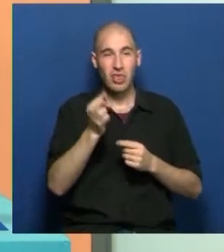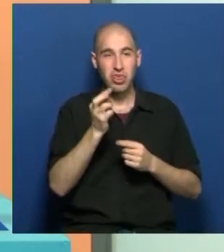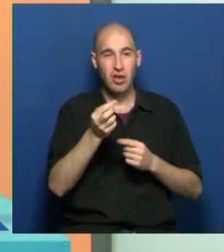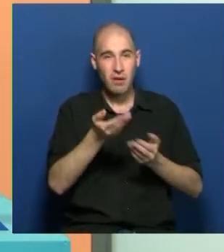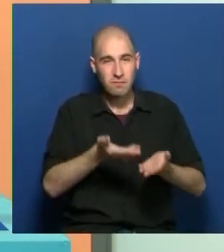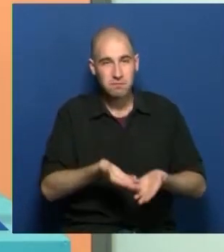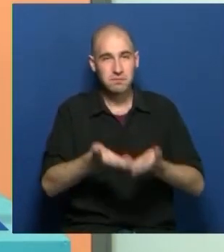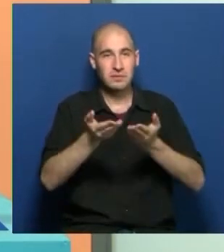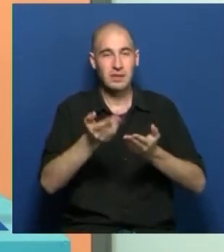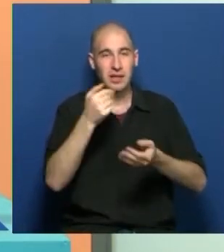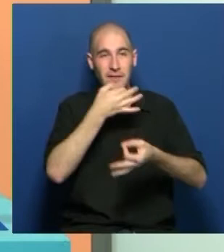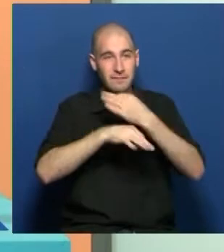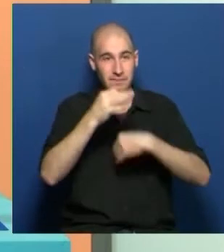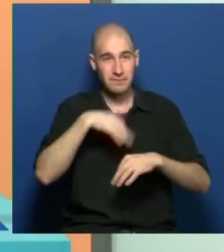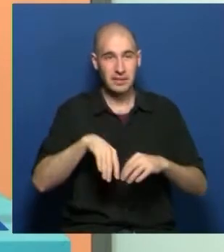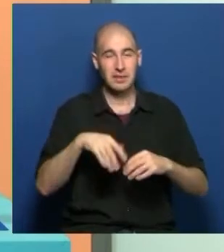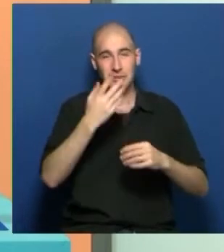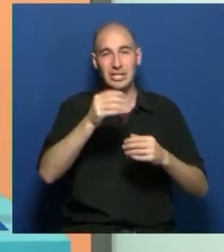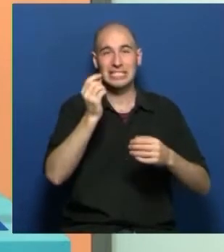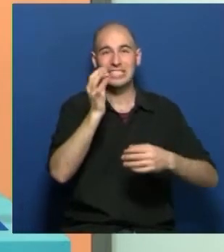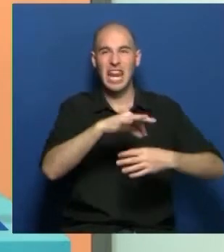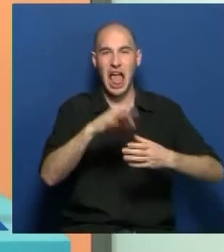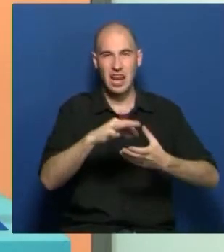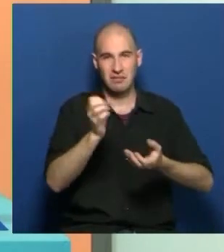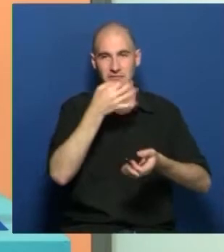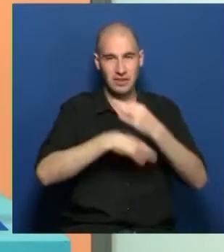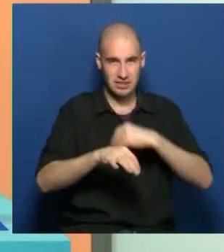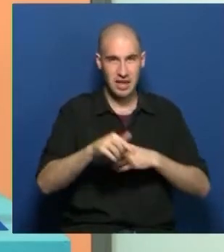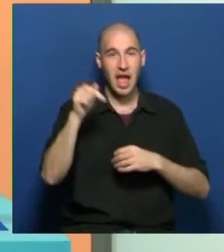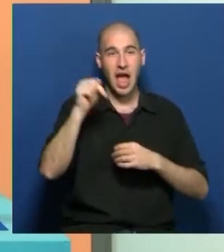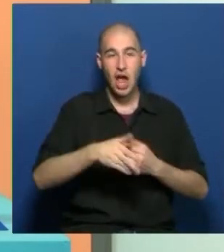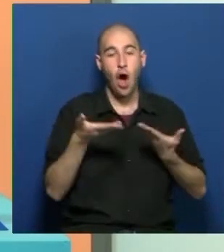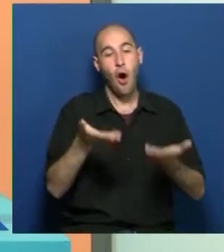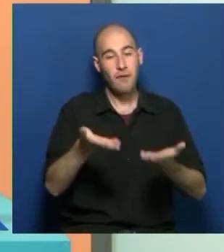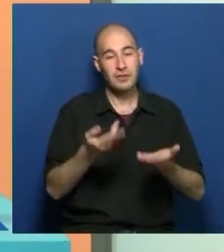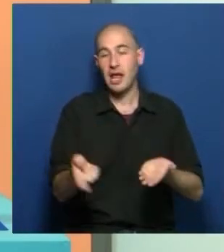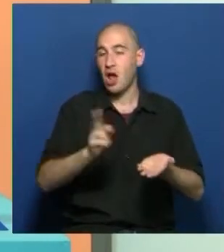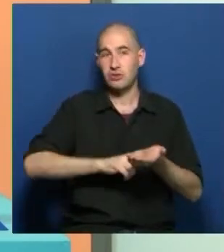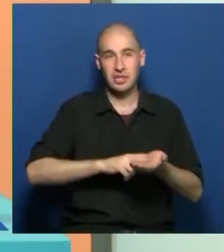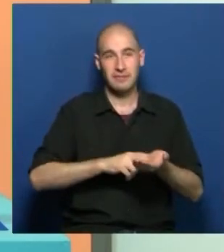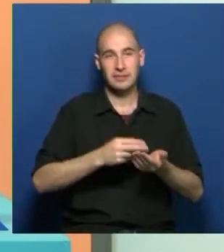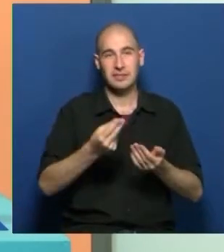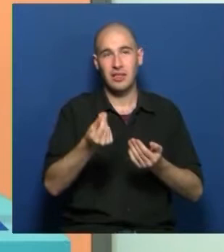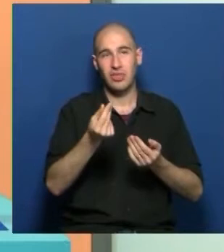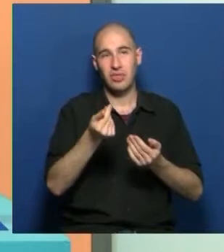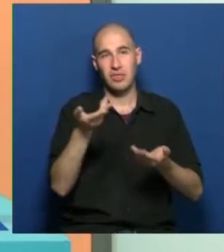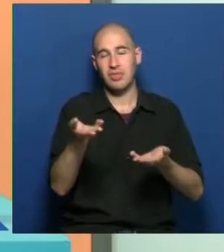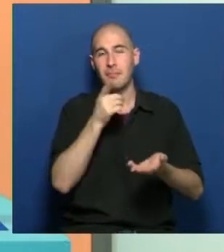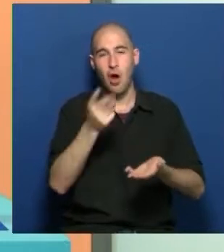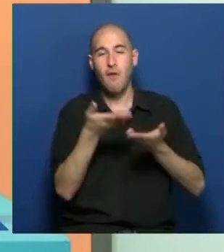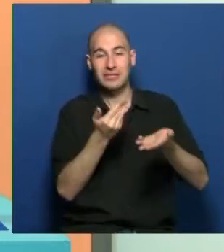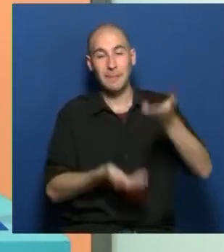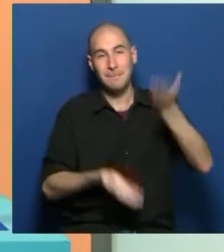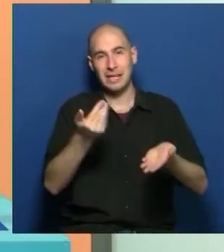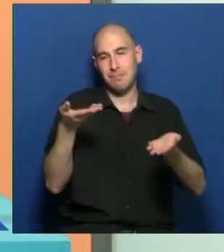poquito de impulso, van a estar liquidando los cerealeros y ahí probablemente la oferta nuevamente vuelva a tapar la demanda. Sin embargo,